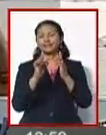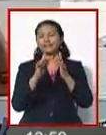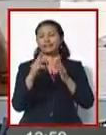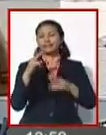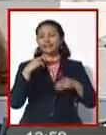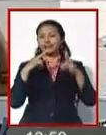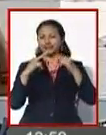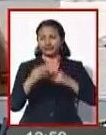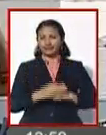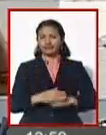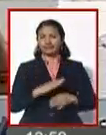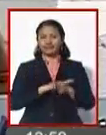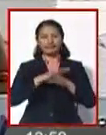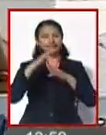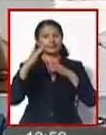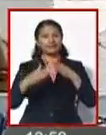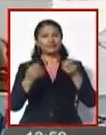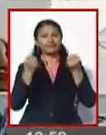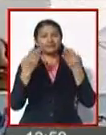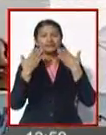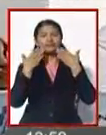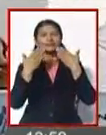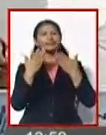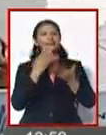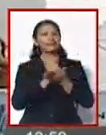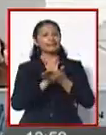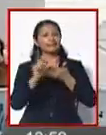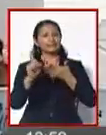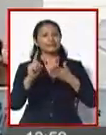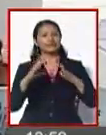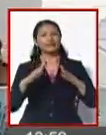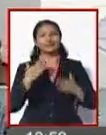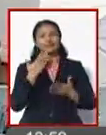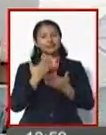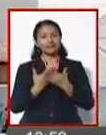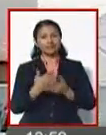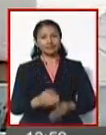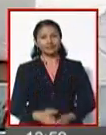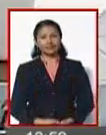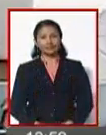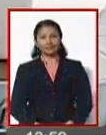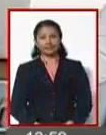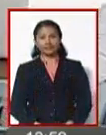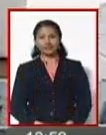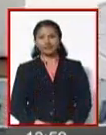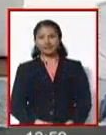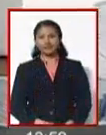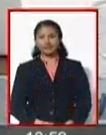nuestro noticiero. Llegamos al final. Muchas gracias, buen fin de semana para todos. Permiso.